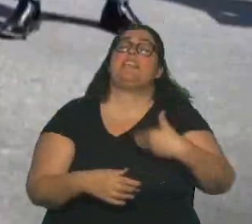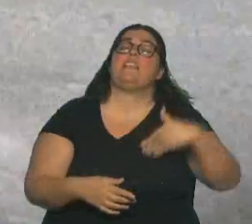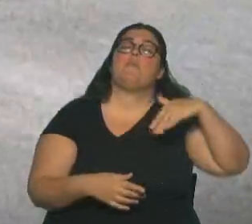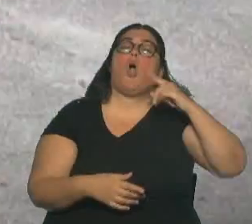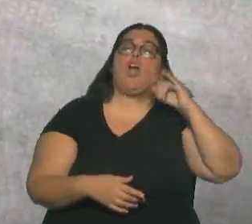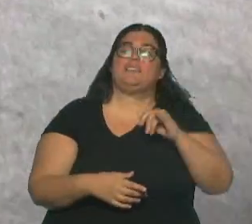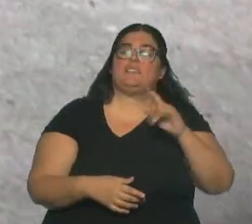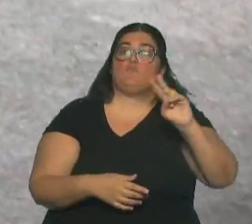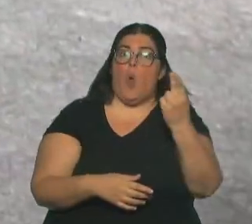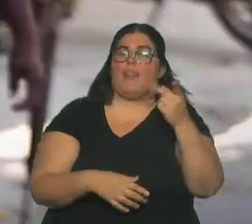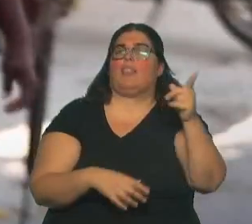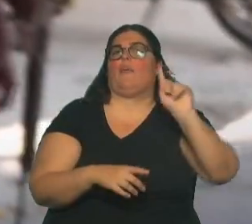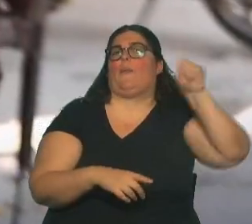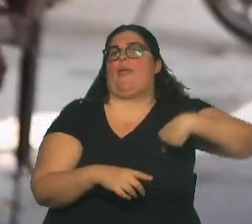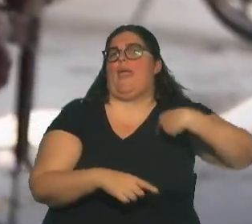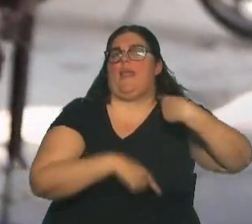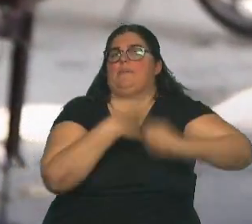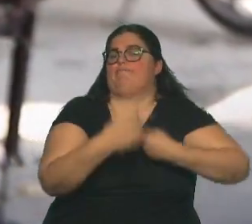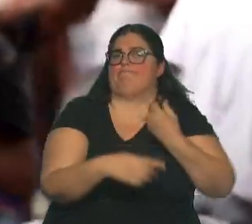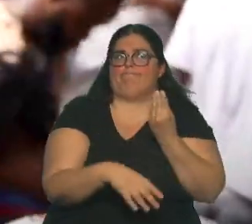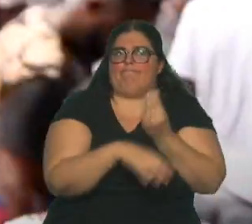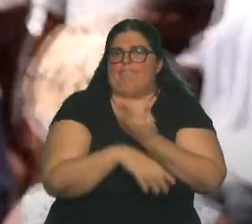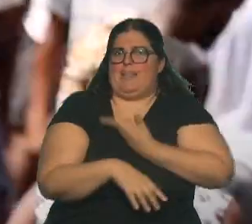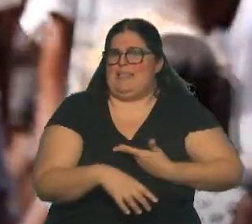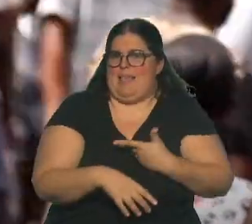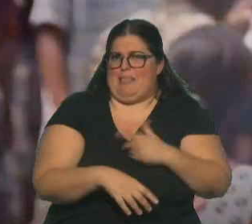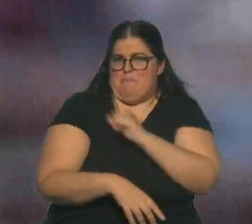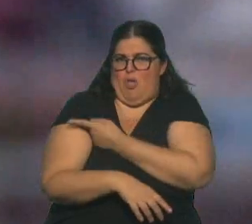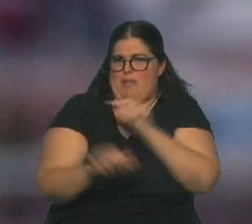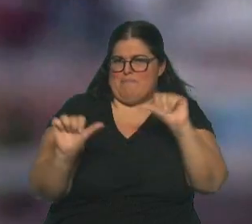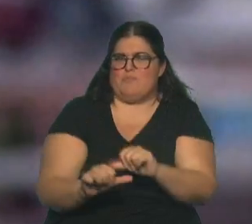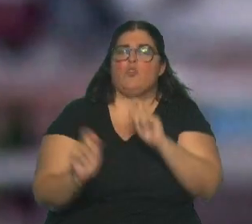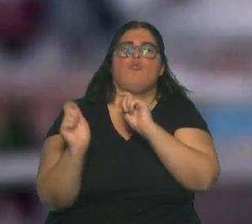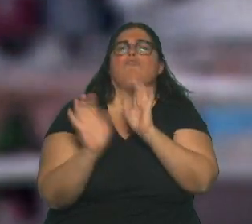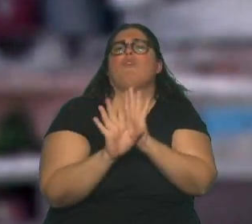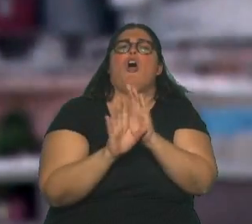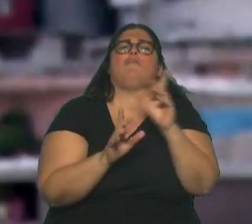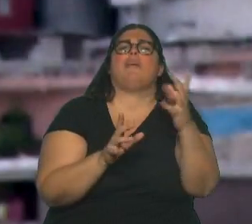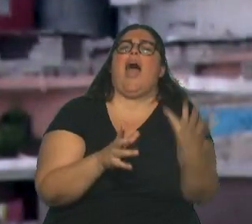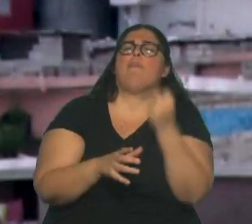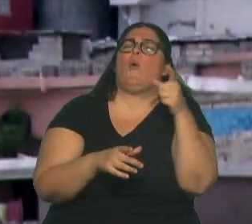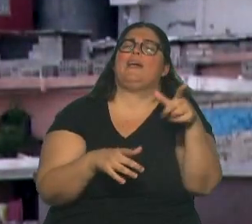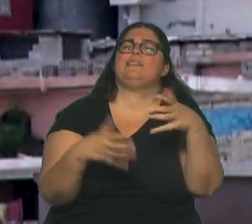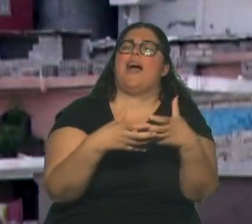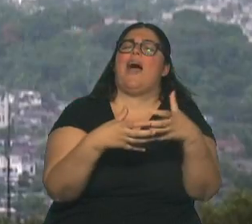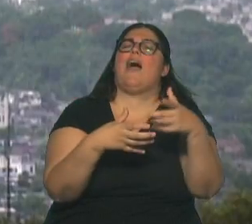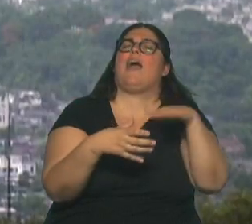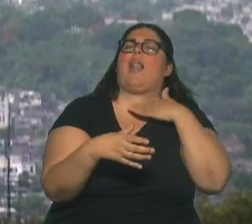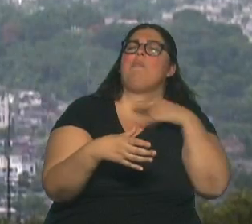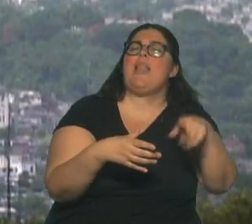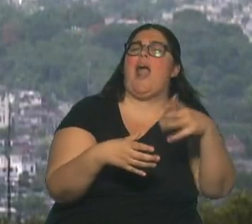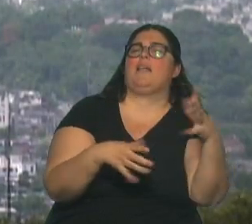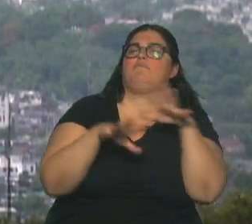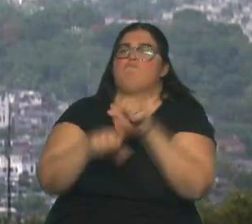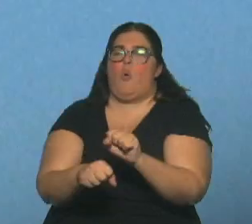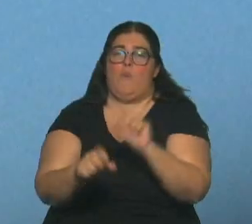cuya muerte provocó un vacío de poder ocupado por organizaciones criminales que, según se estima, controlan el 80% de la